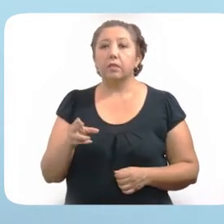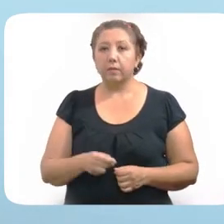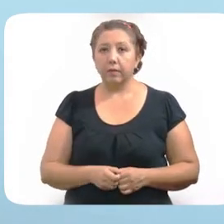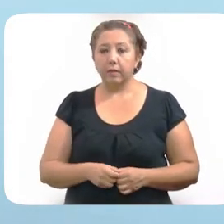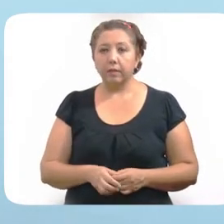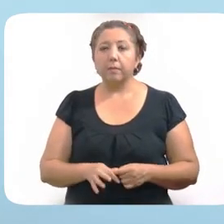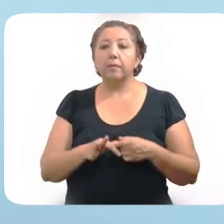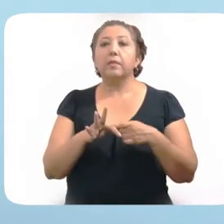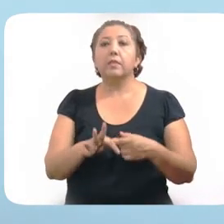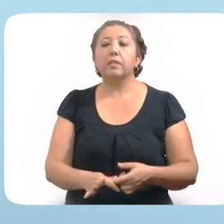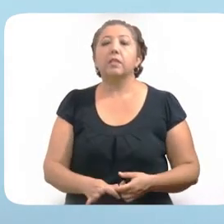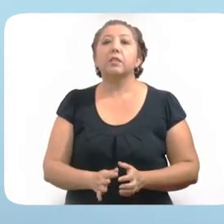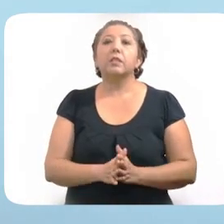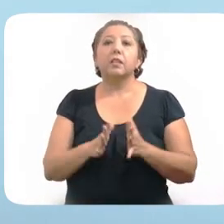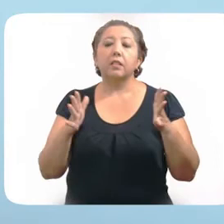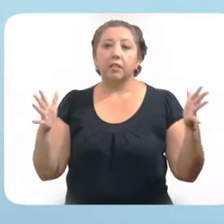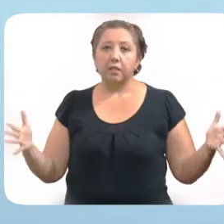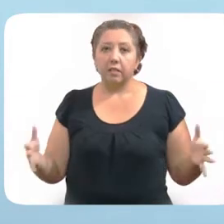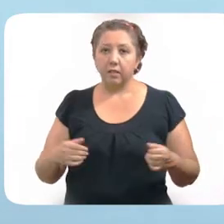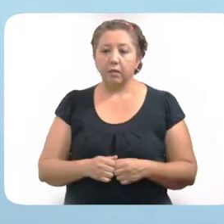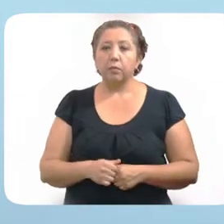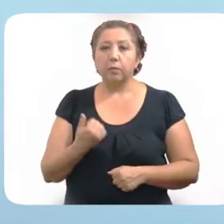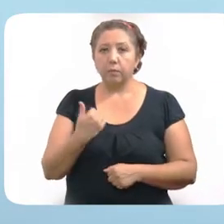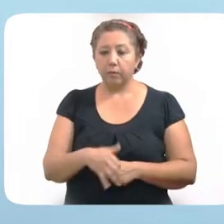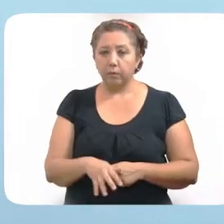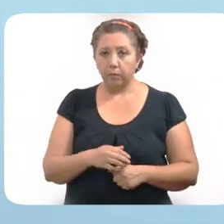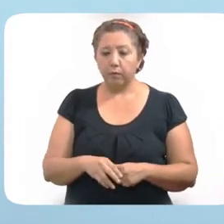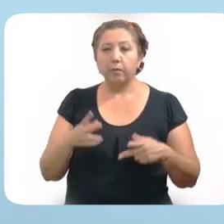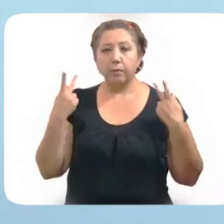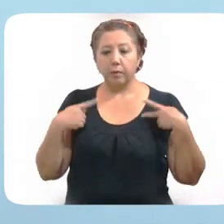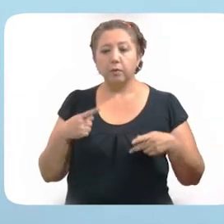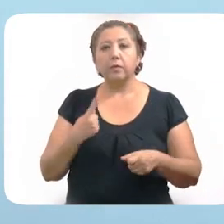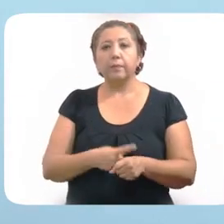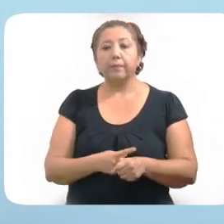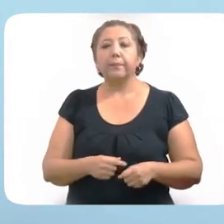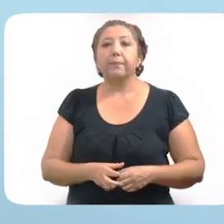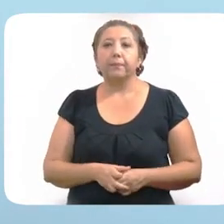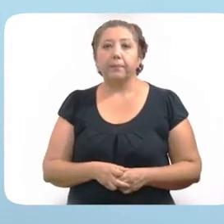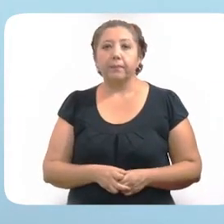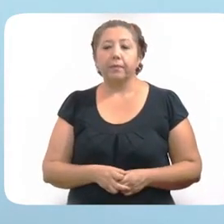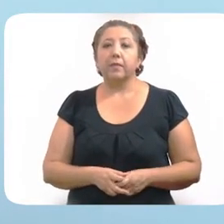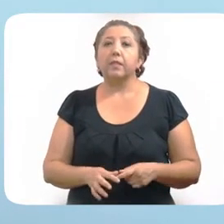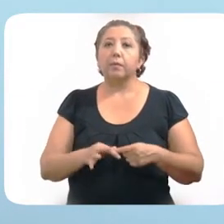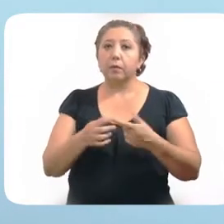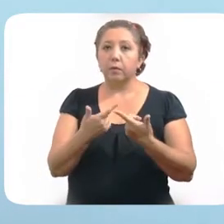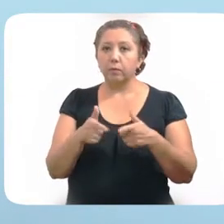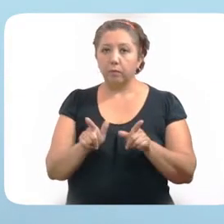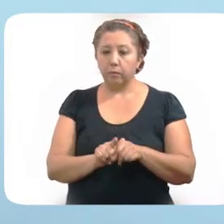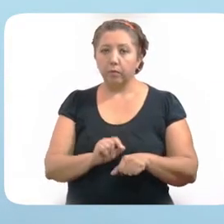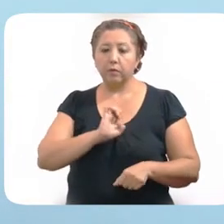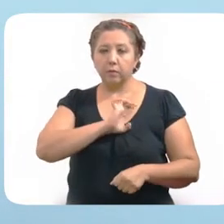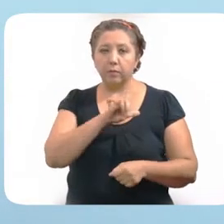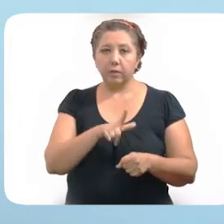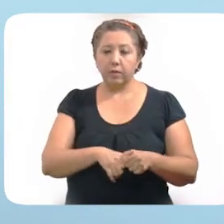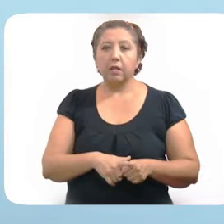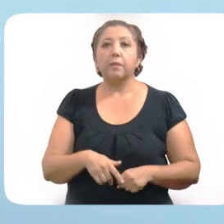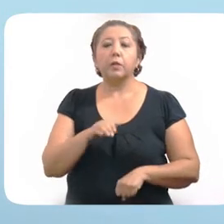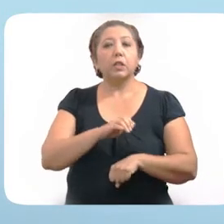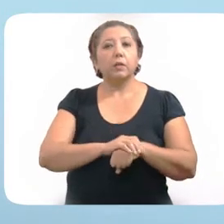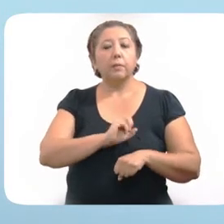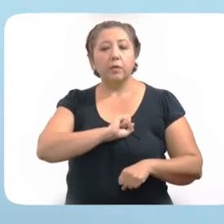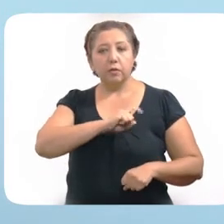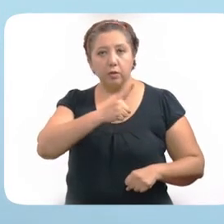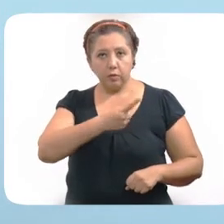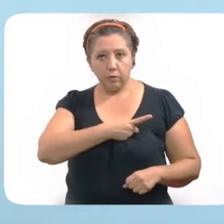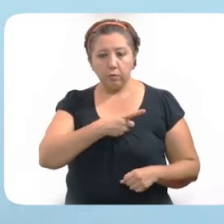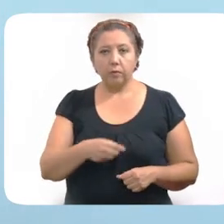comisarías que presentan una tendencia al alza en el número de personas contagiadas. A la presencia de las brigadas especiales de amigos